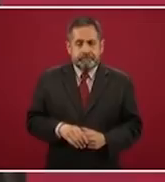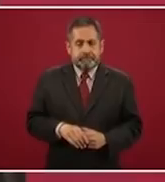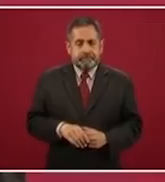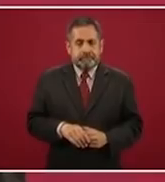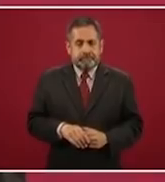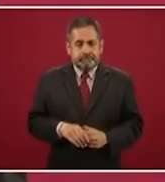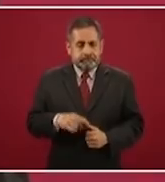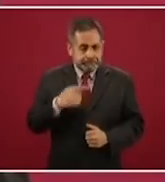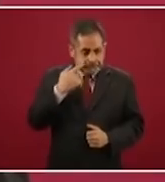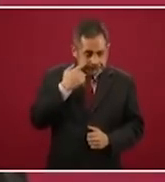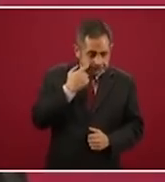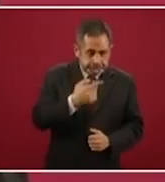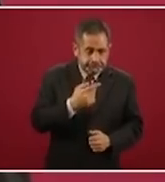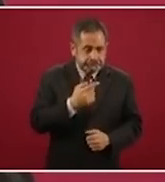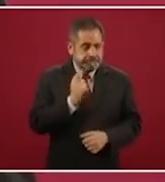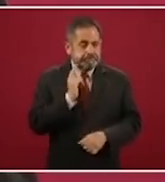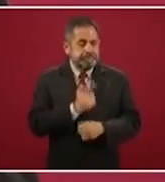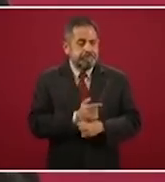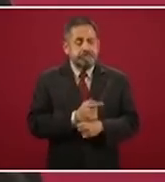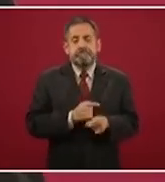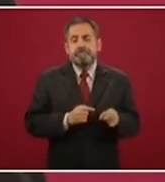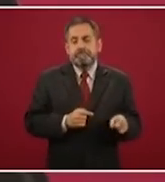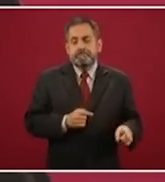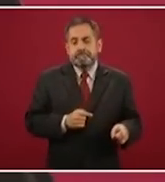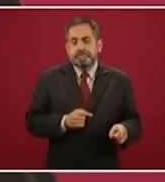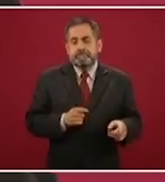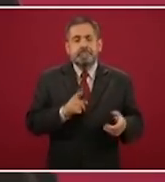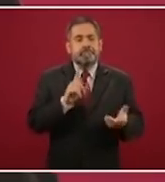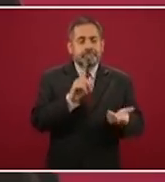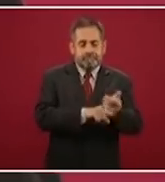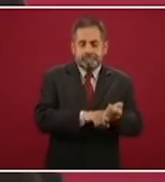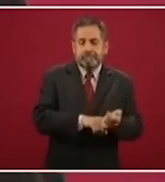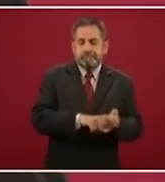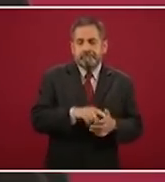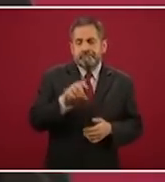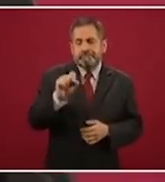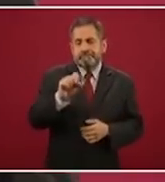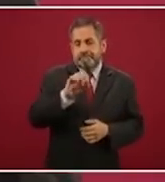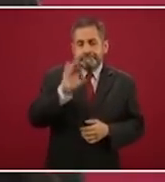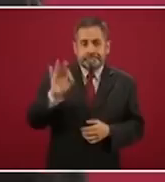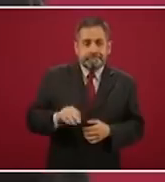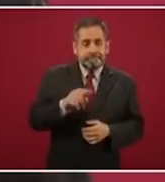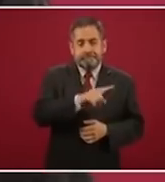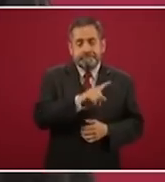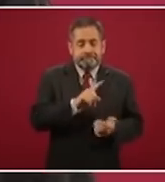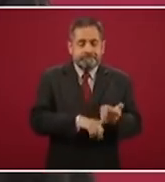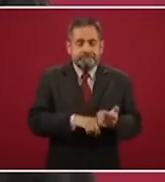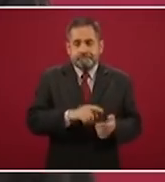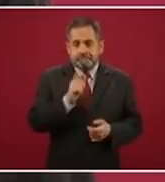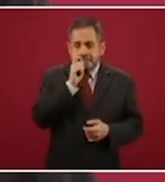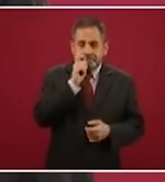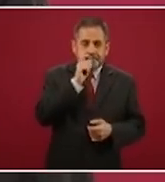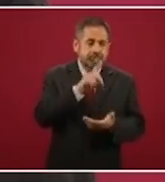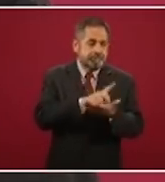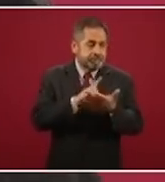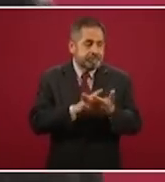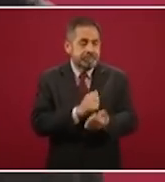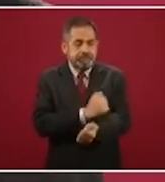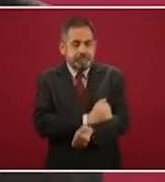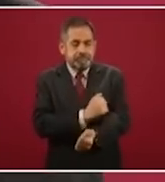se demuestra que están bajo los efectos de drogas o de